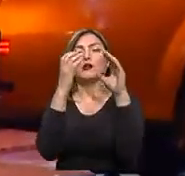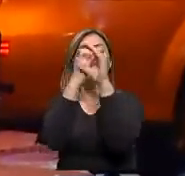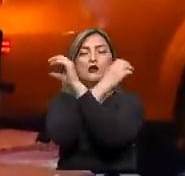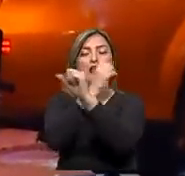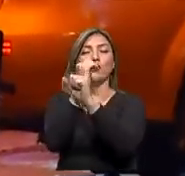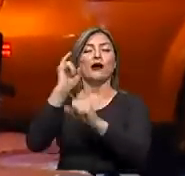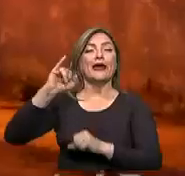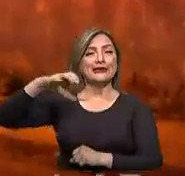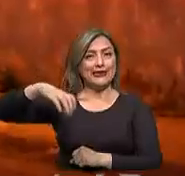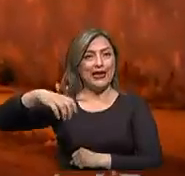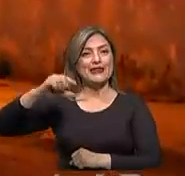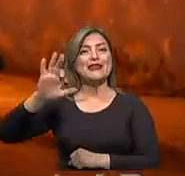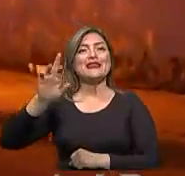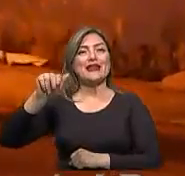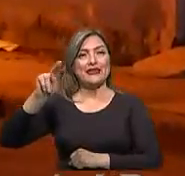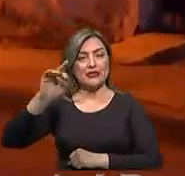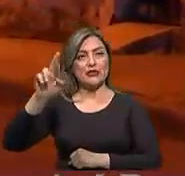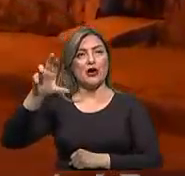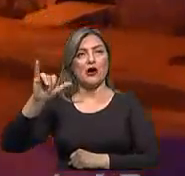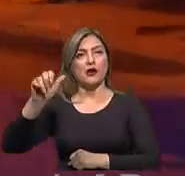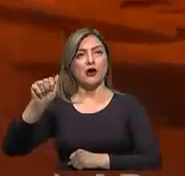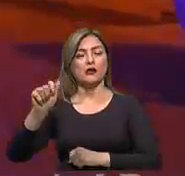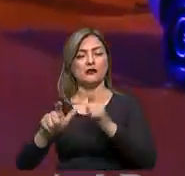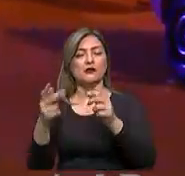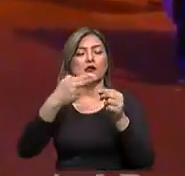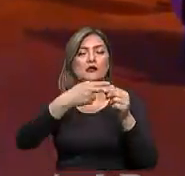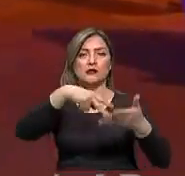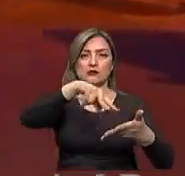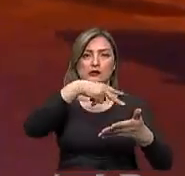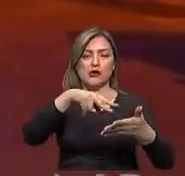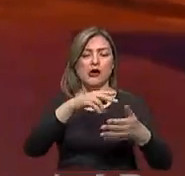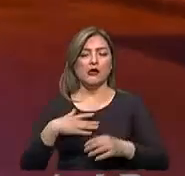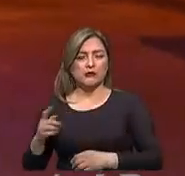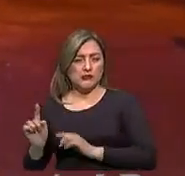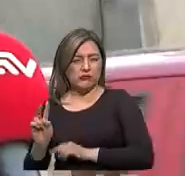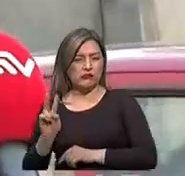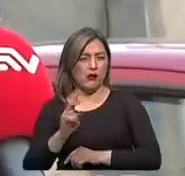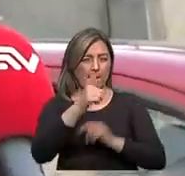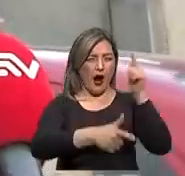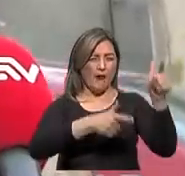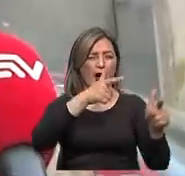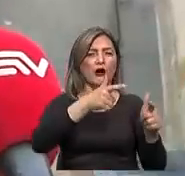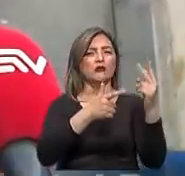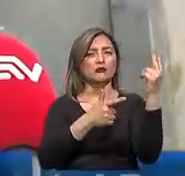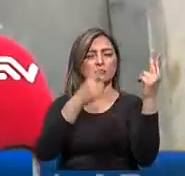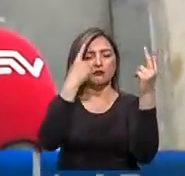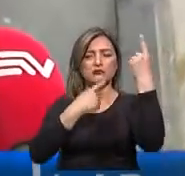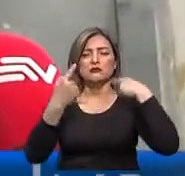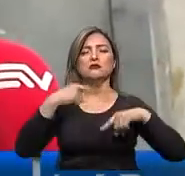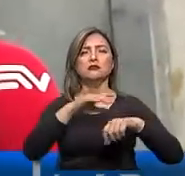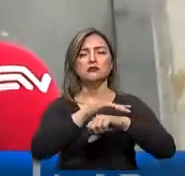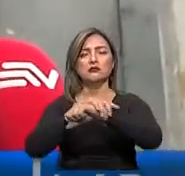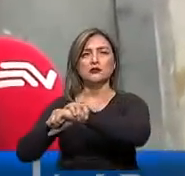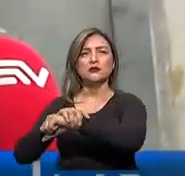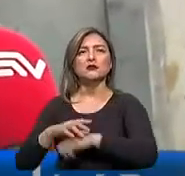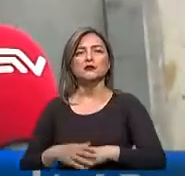en la isla Trinitaria, dispararon contra los asistentes a una fiesta. Dos personas resultaron heridas. Existe una persona que ha sido aprehendida,